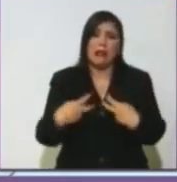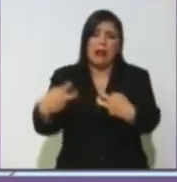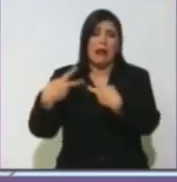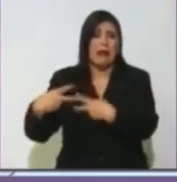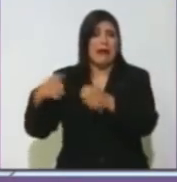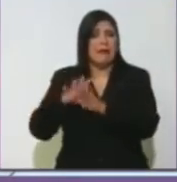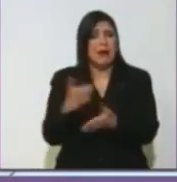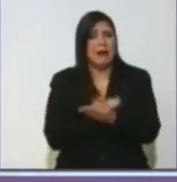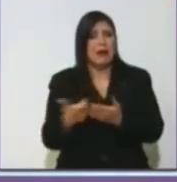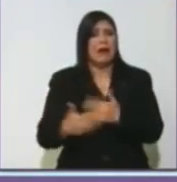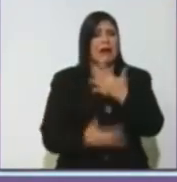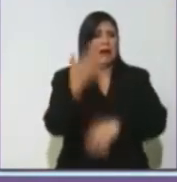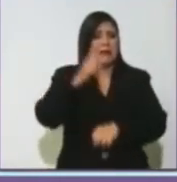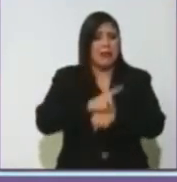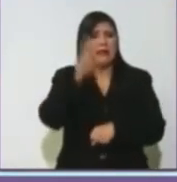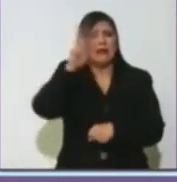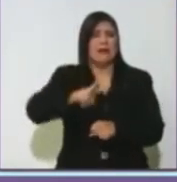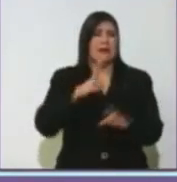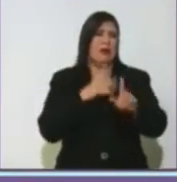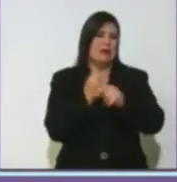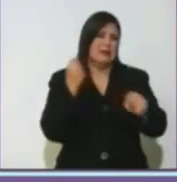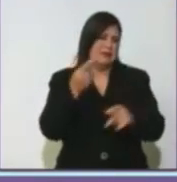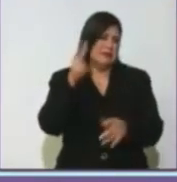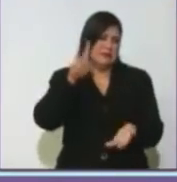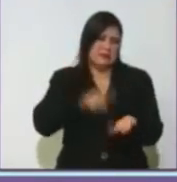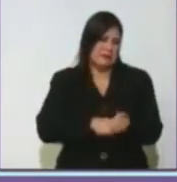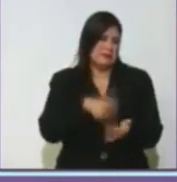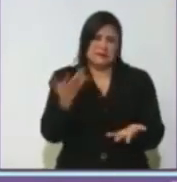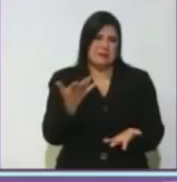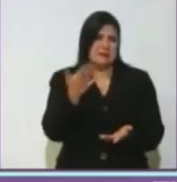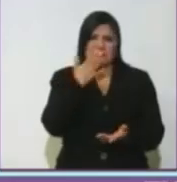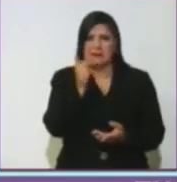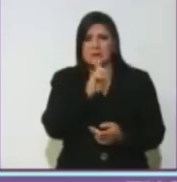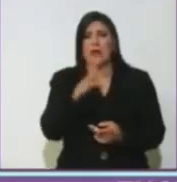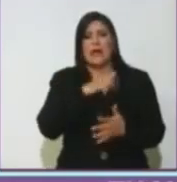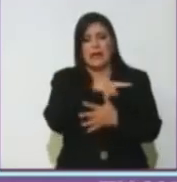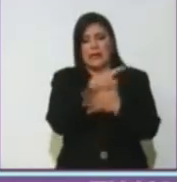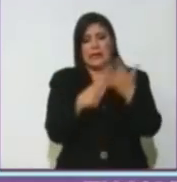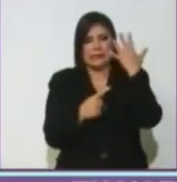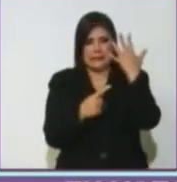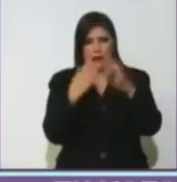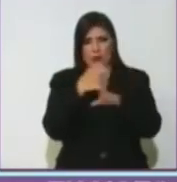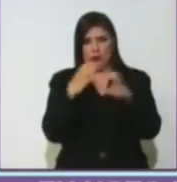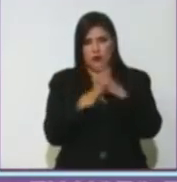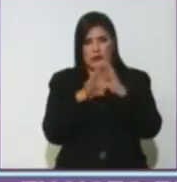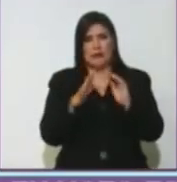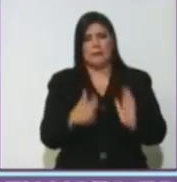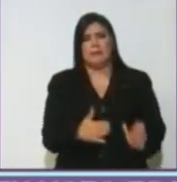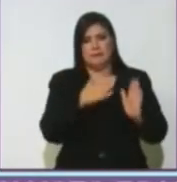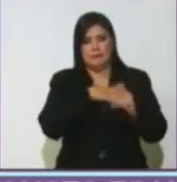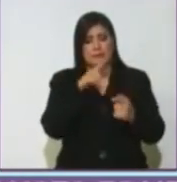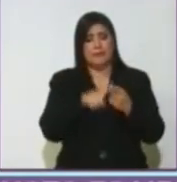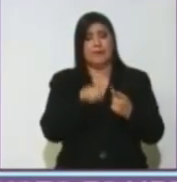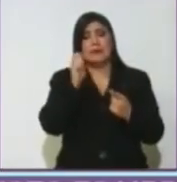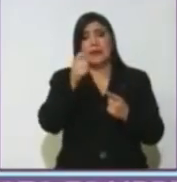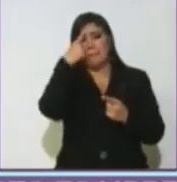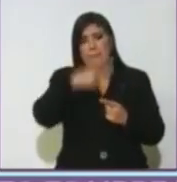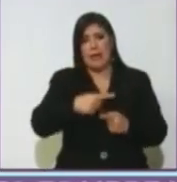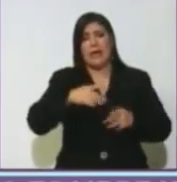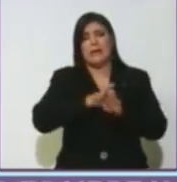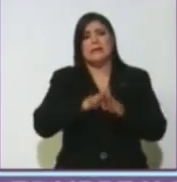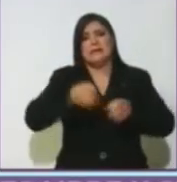en el transporte público por eso nos vamos a comprometer a cinco grandes acciones primera en materia de seguridad